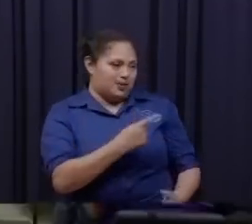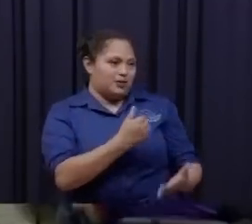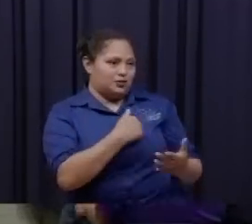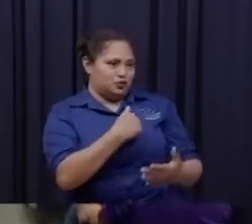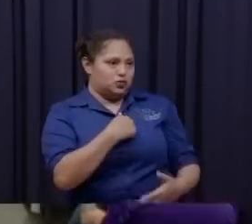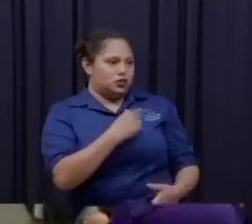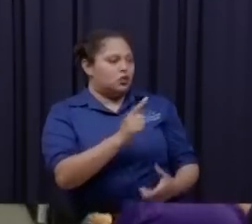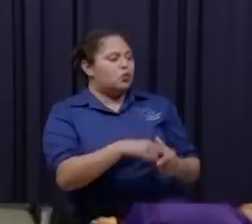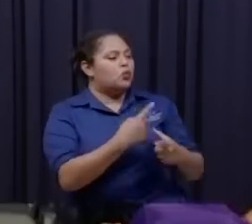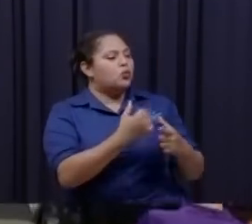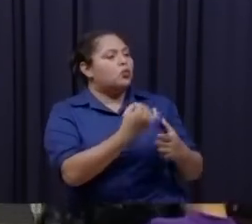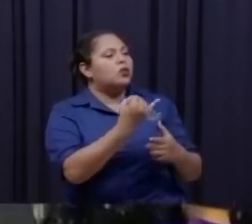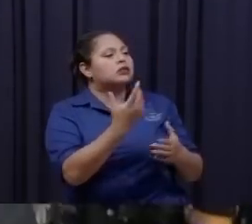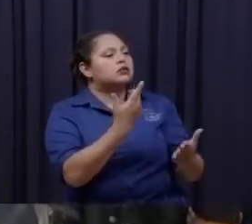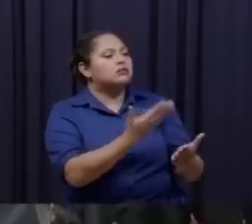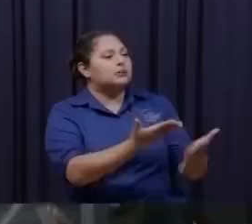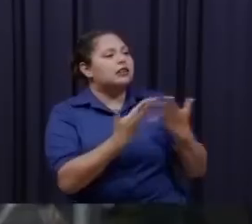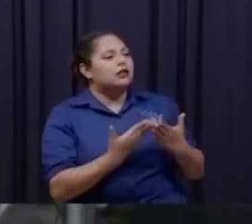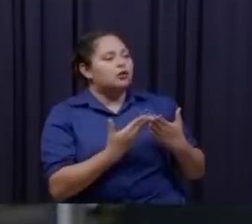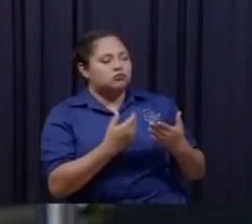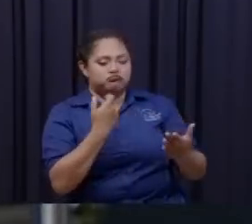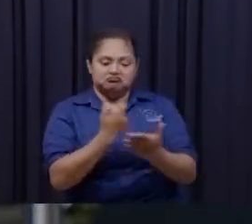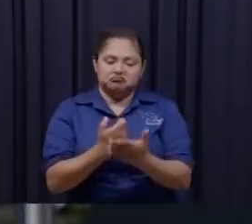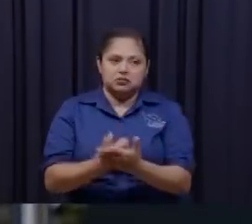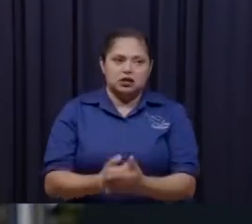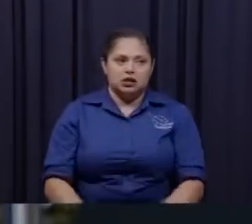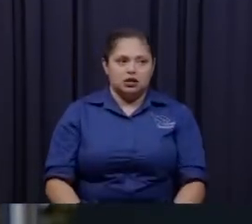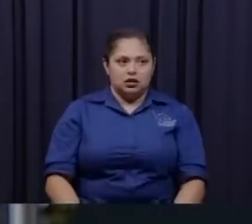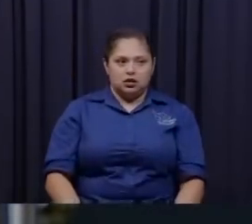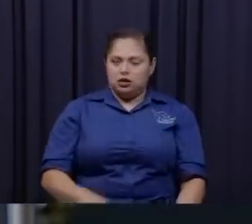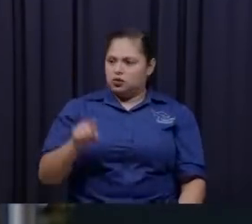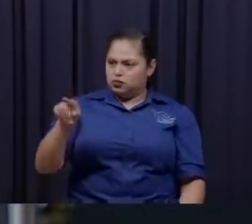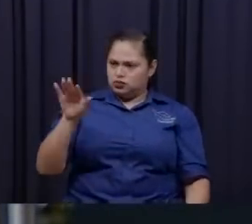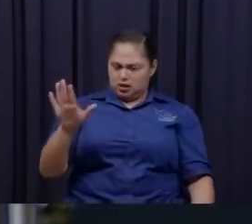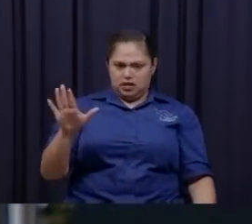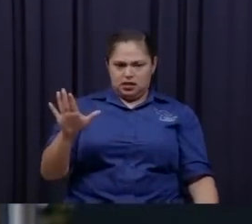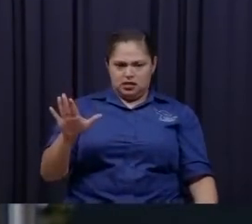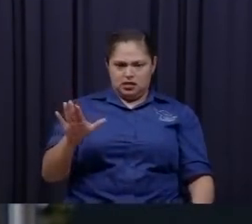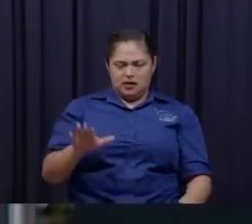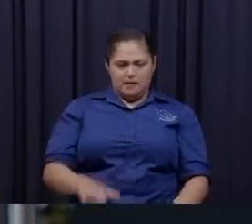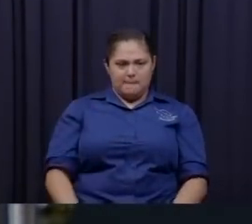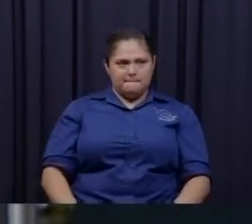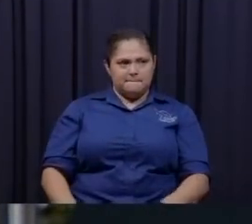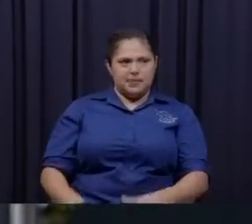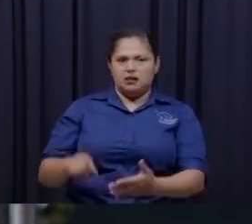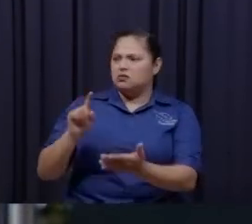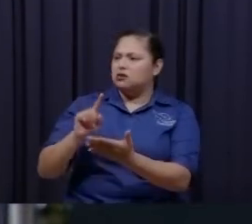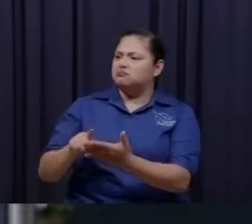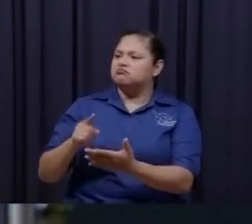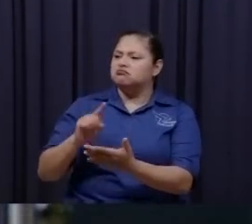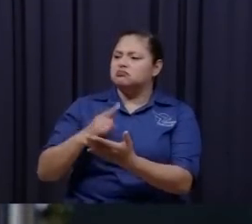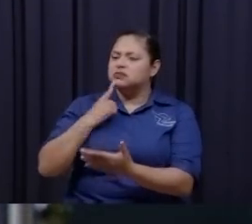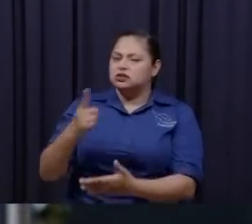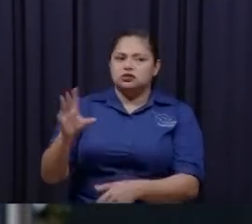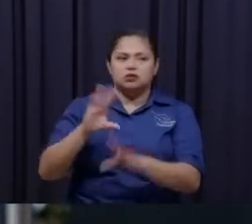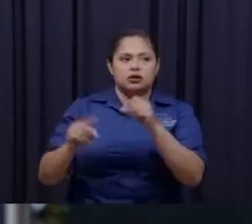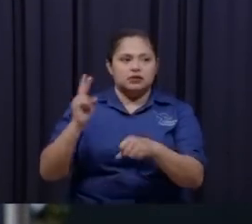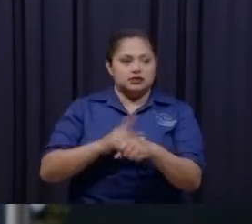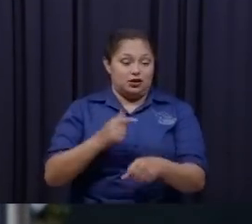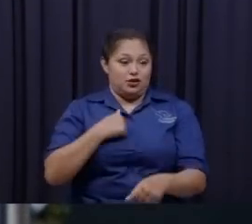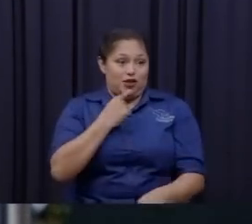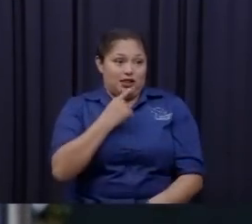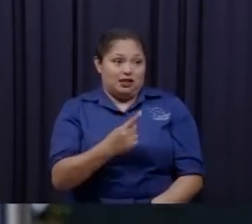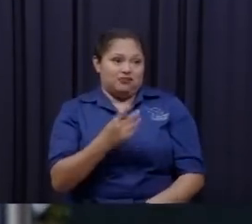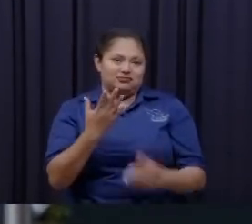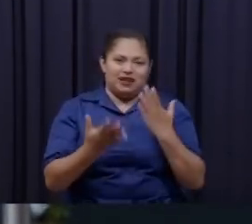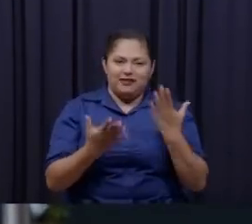¿Cuánto me dio? Tanto. ¿Y me lo ha sacado en cara alguna vez? Le digo, no. Total que le dije no sé cuántas cosas, como